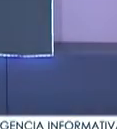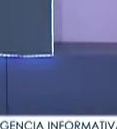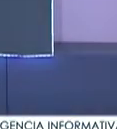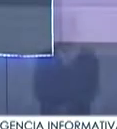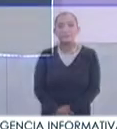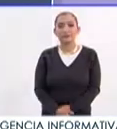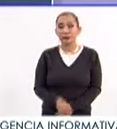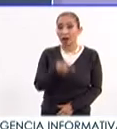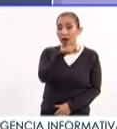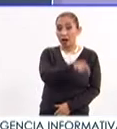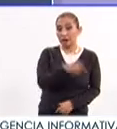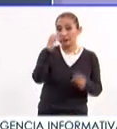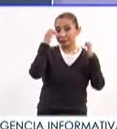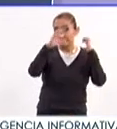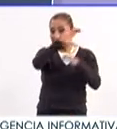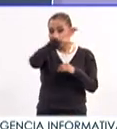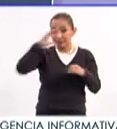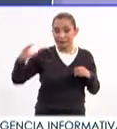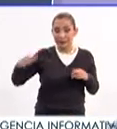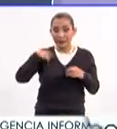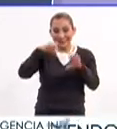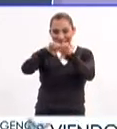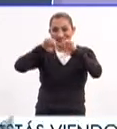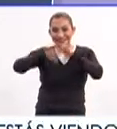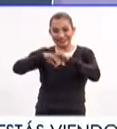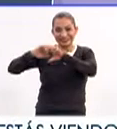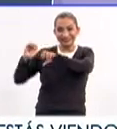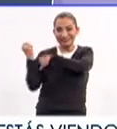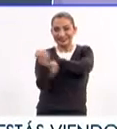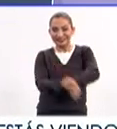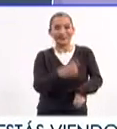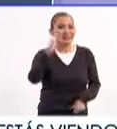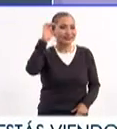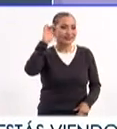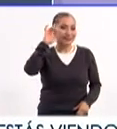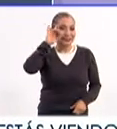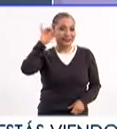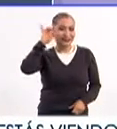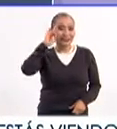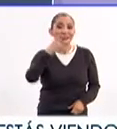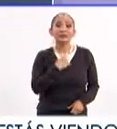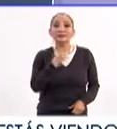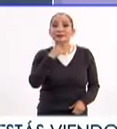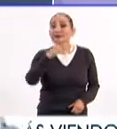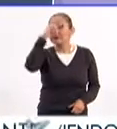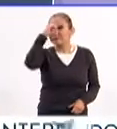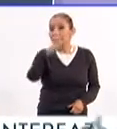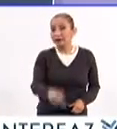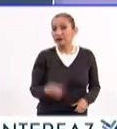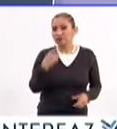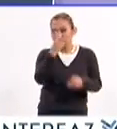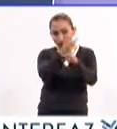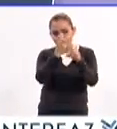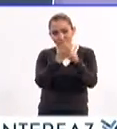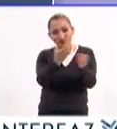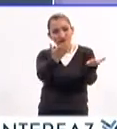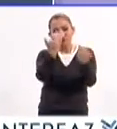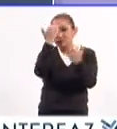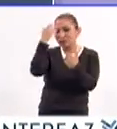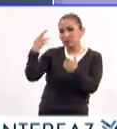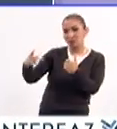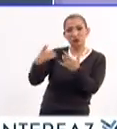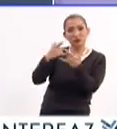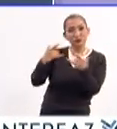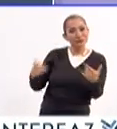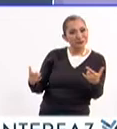Y a través de la exposición fotográfica, el equipo de béisbol de los Diablos Rojos de México hace una invitación para que conozcamos parte